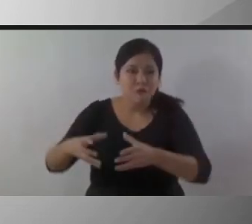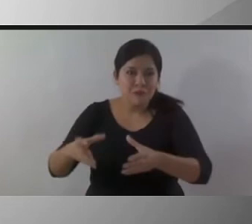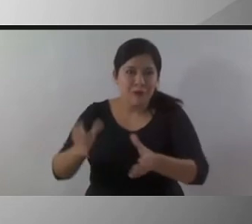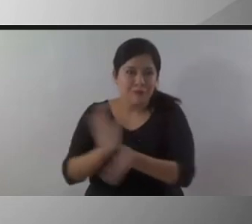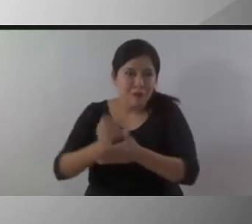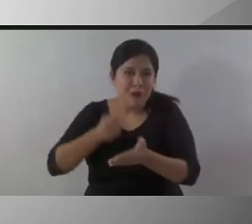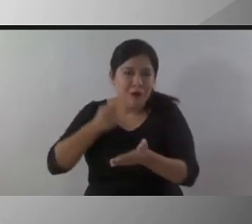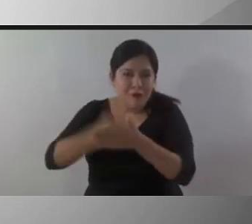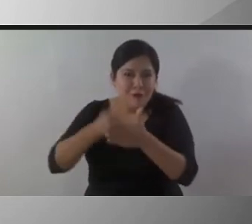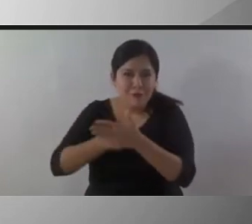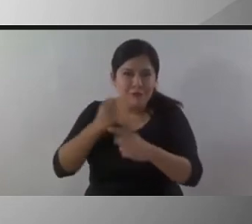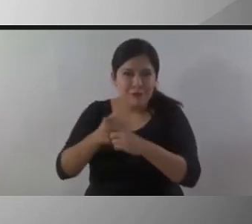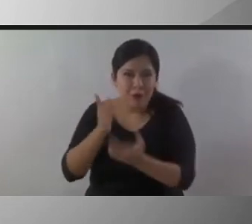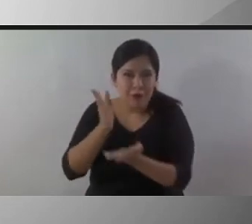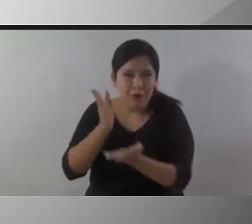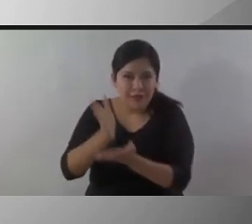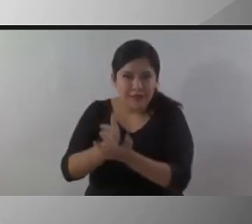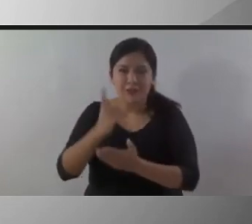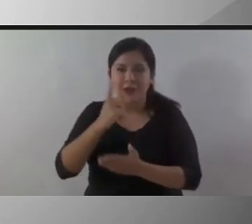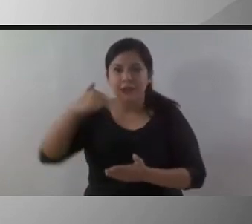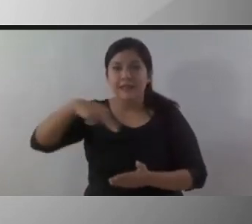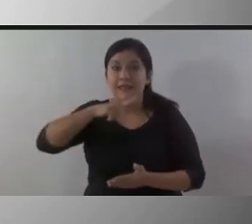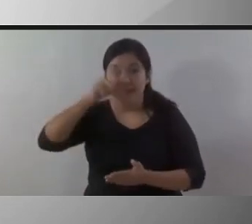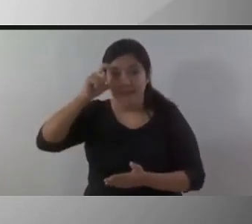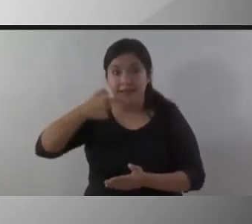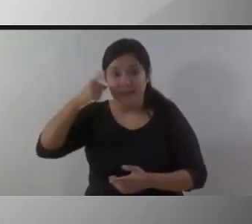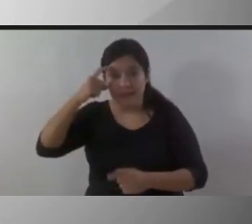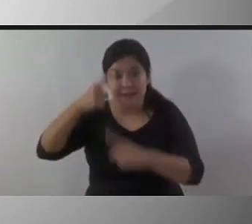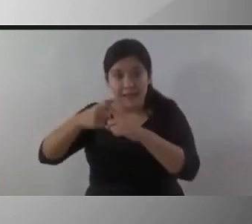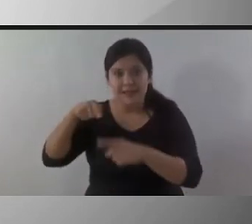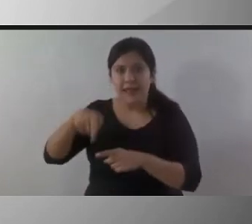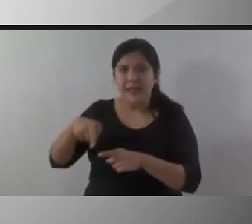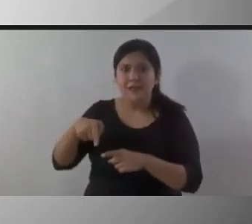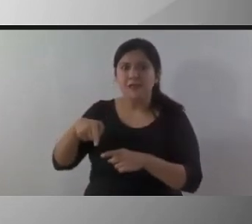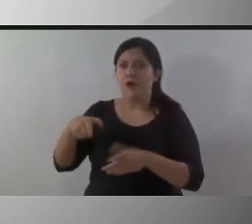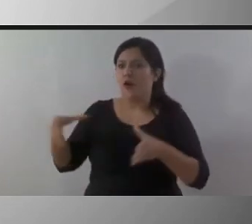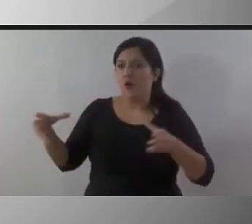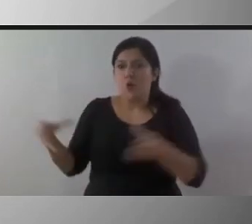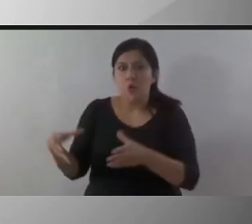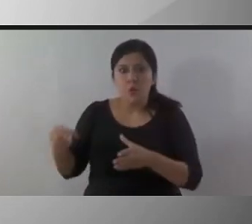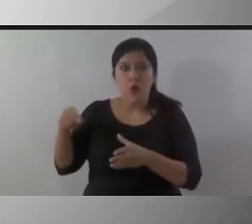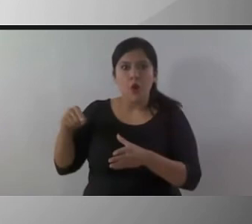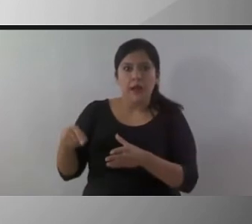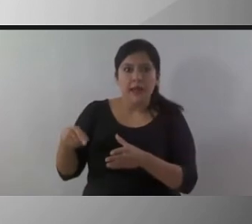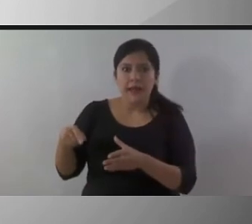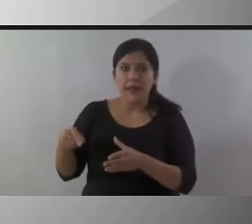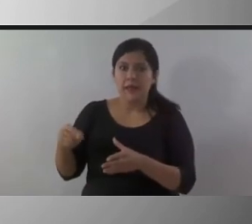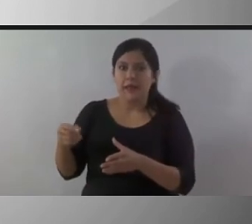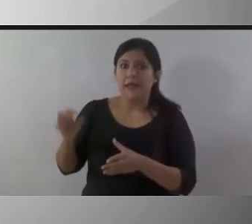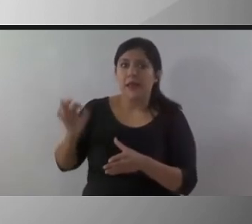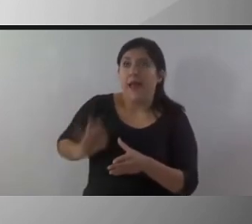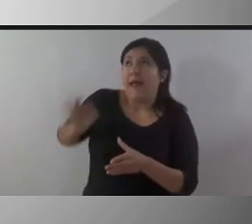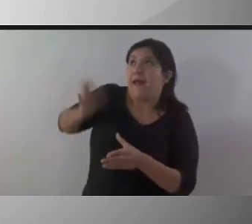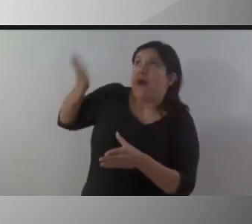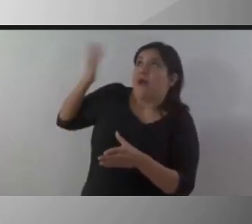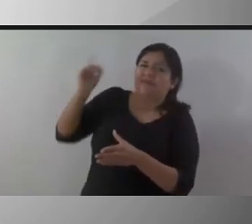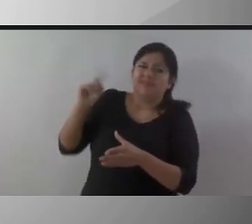que viene trabajando desde mediados de los años 90, es decir, no es un movimiento tan